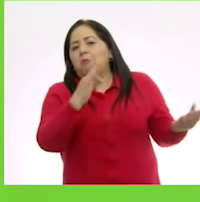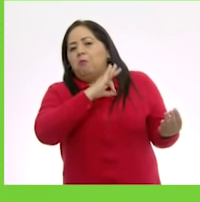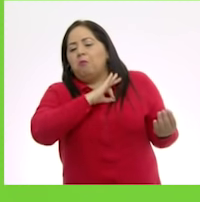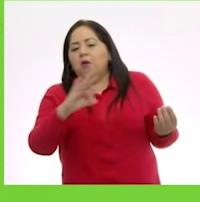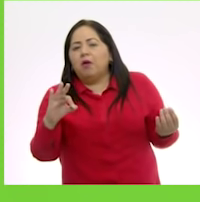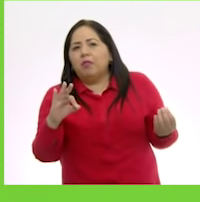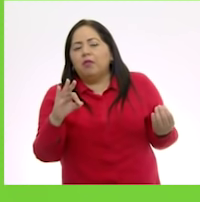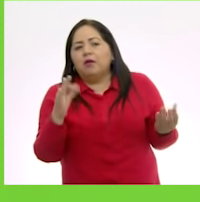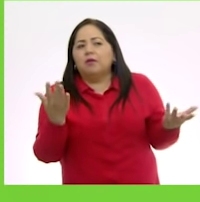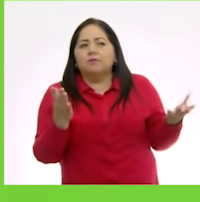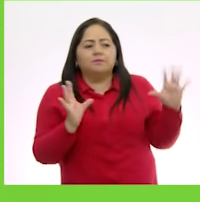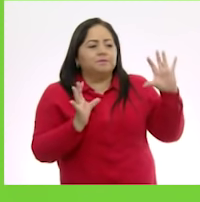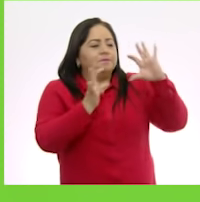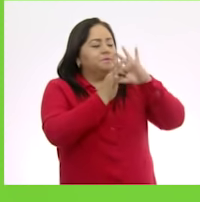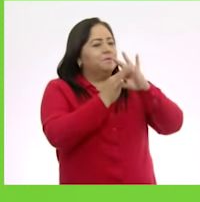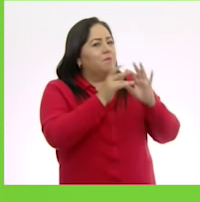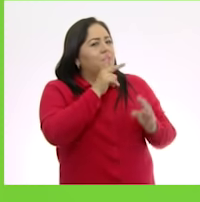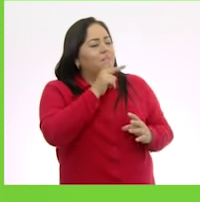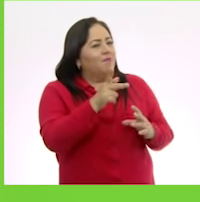rimar con...